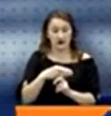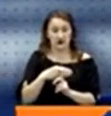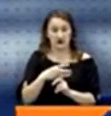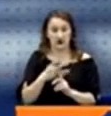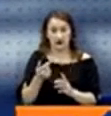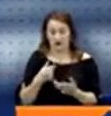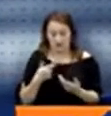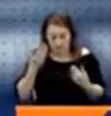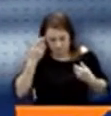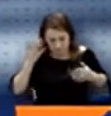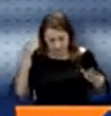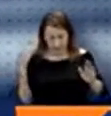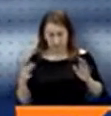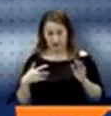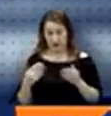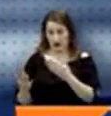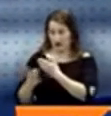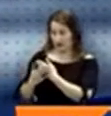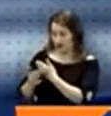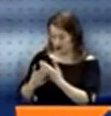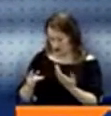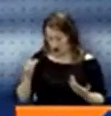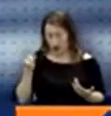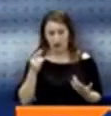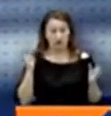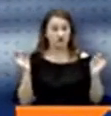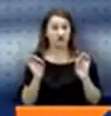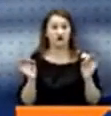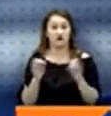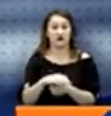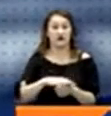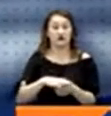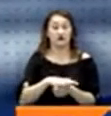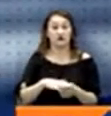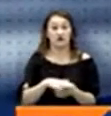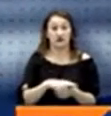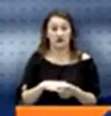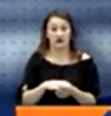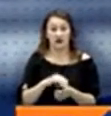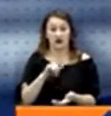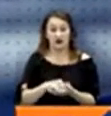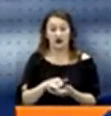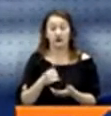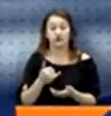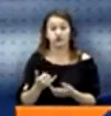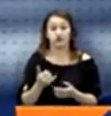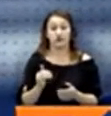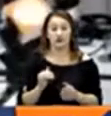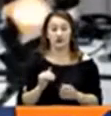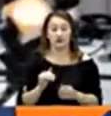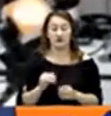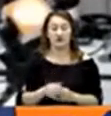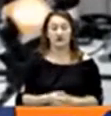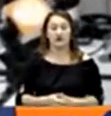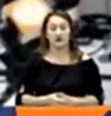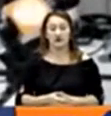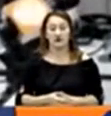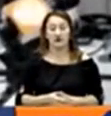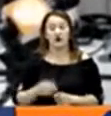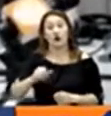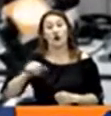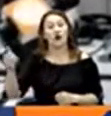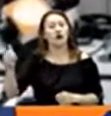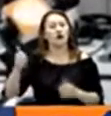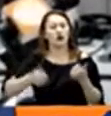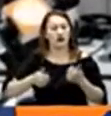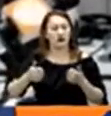yo noticia ni tampoco queja de este tipo de situación que estuviera ocurriendo en la zona de la sabana del municipio de San Calixto. El otro hecho se